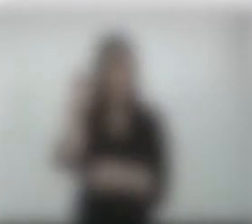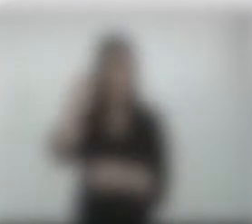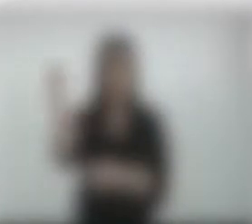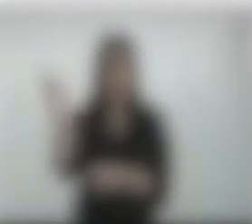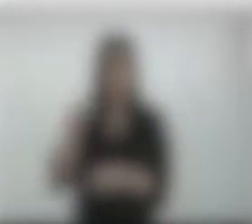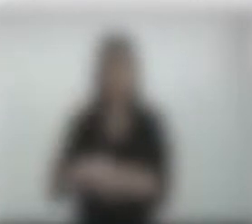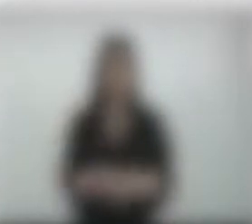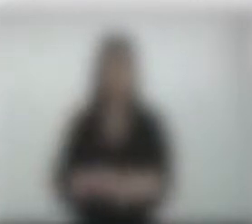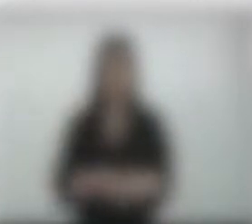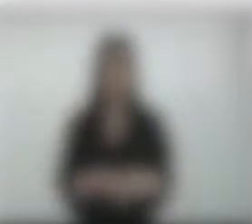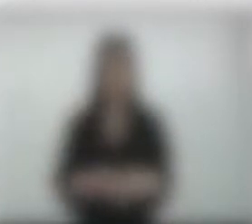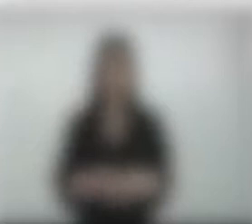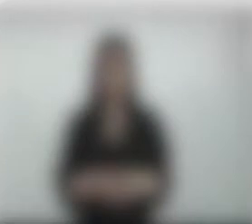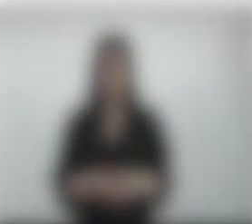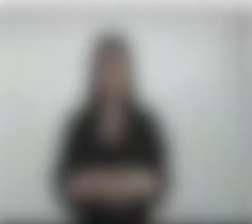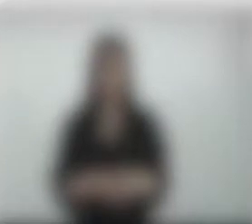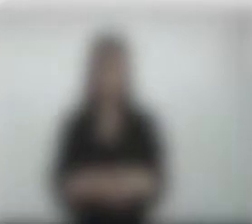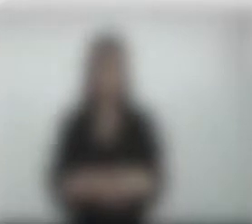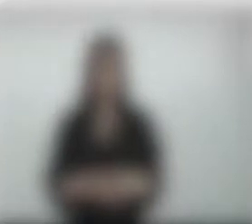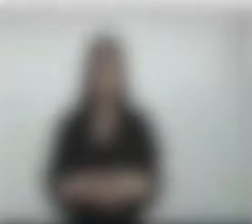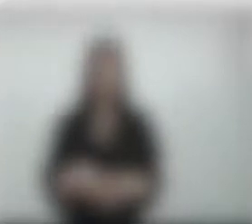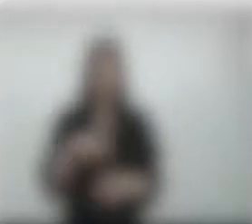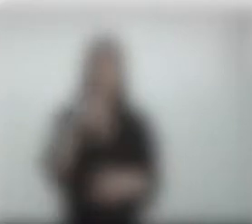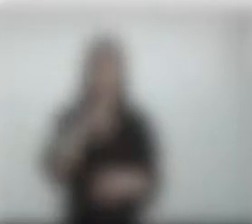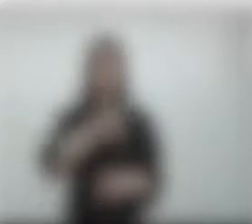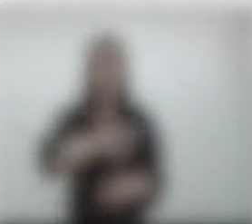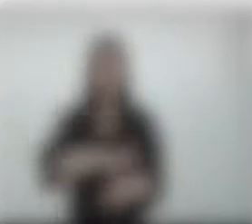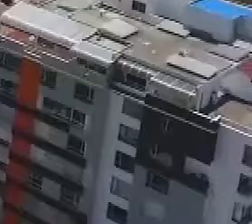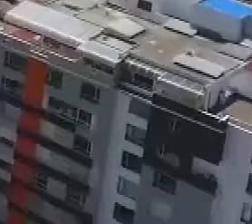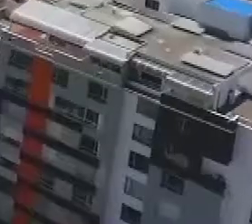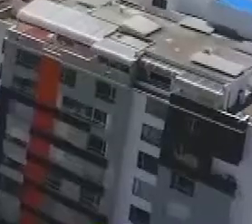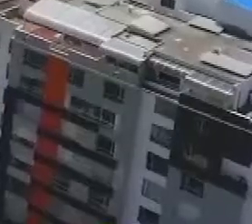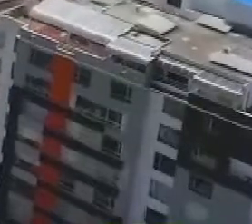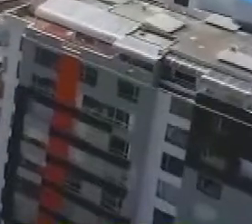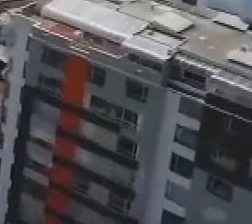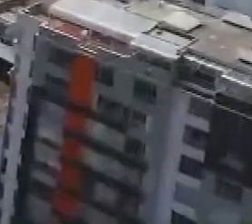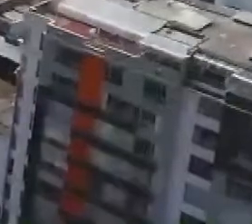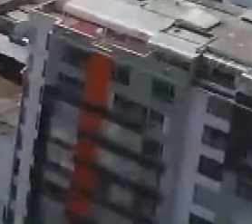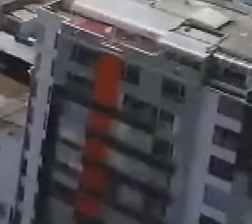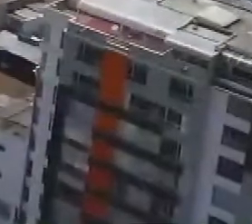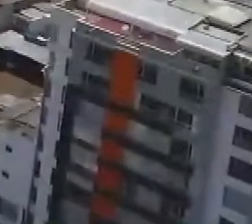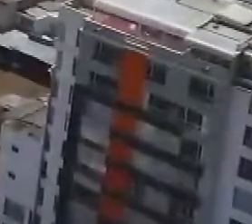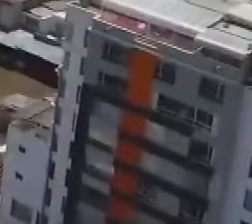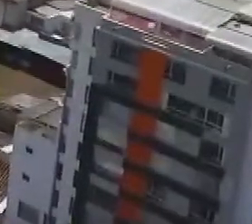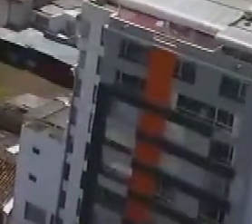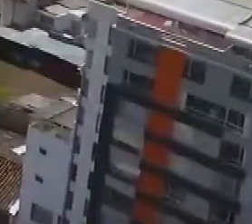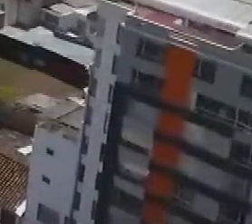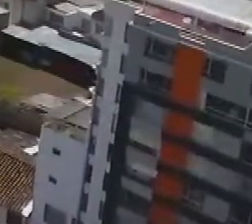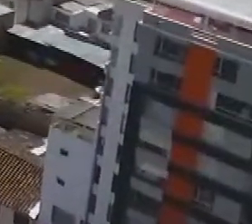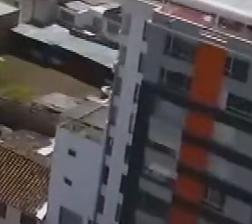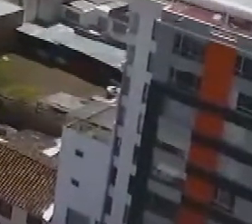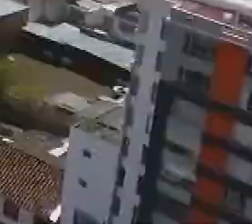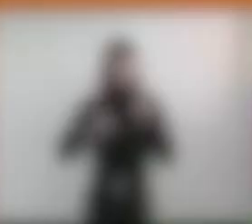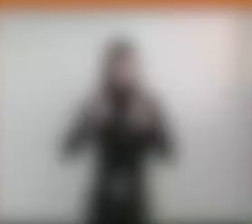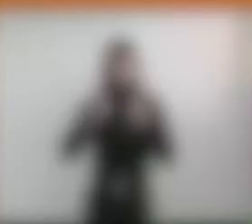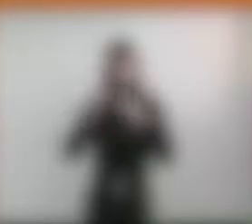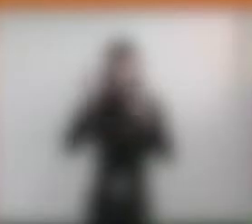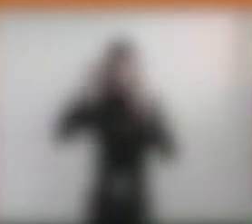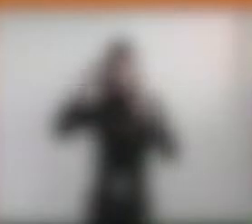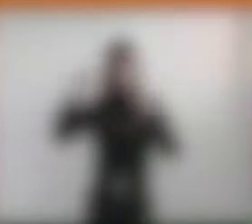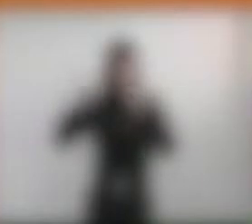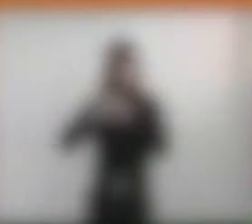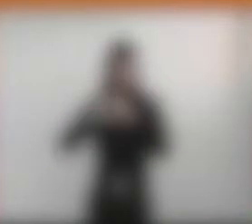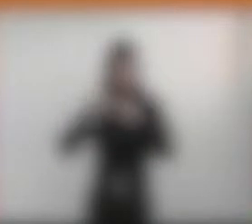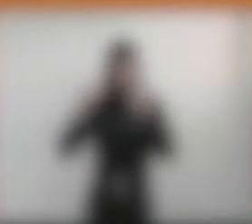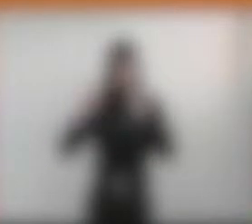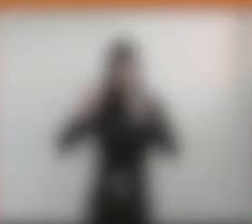enfocarlos a implementar el modelo integrado de planeación y gestión y ya no continuar con esa vinculación comercial que teníamos